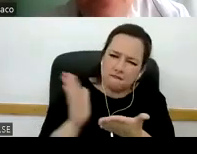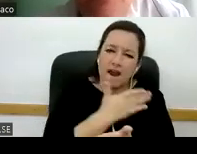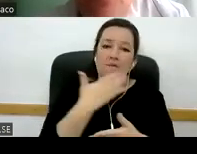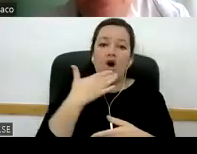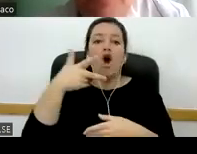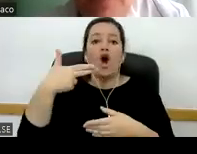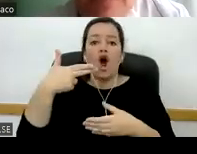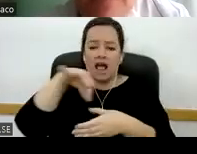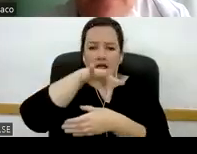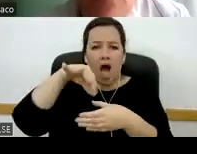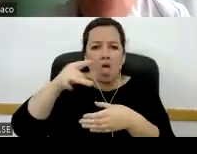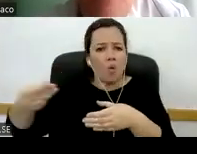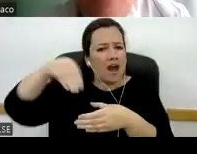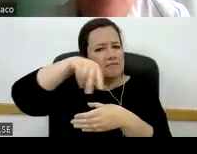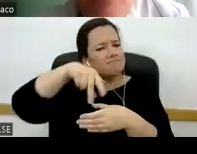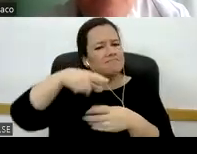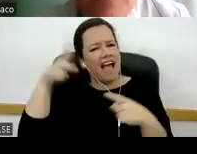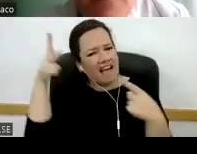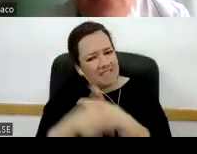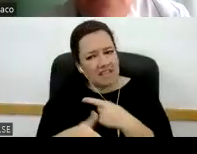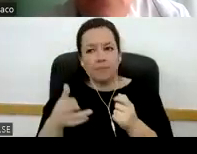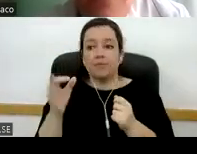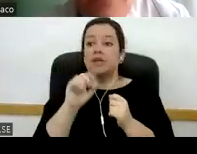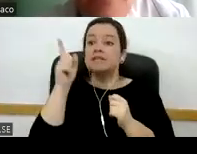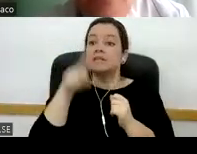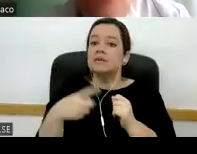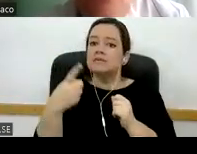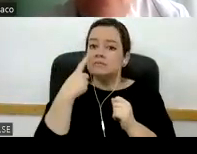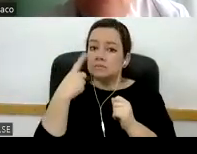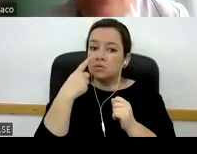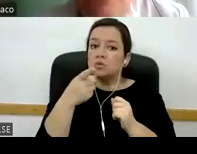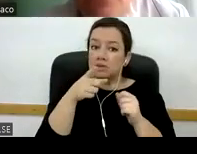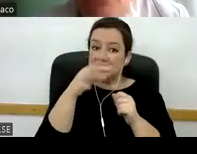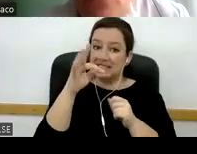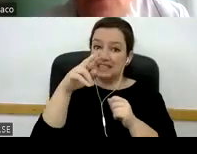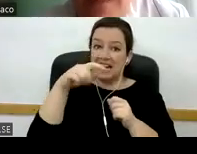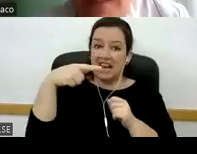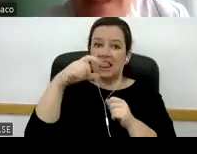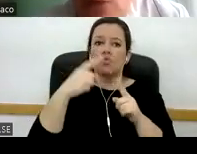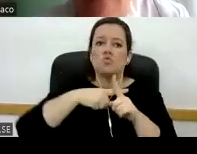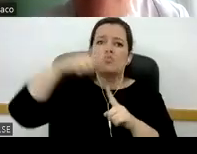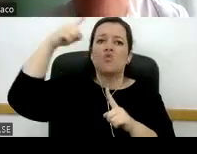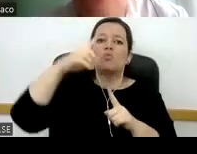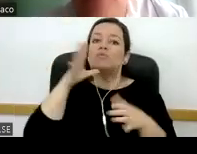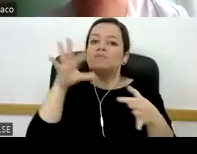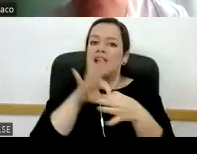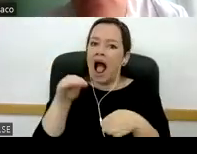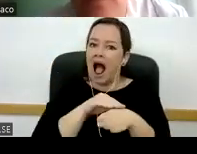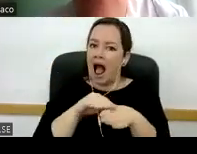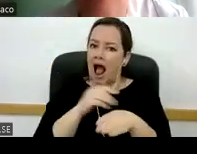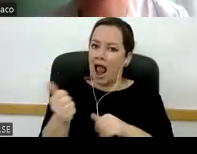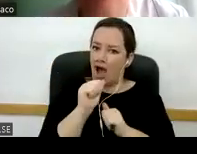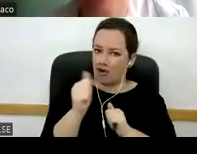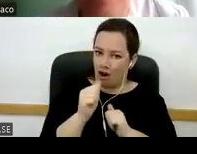leche, por ejemplo. O bien se puede deber también un exceso de triglicéridos a un exceso de consumo de alcohol. En estos